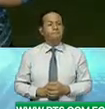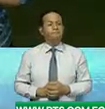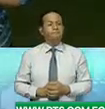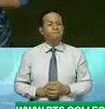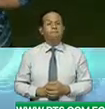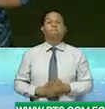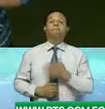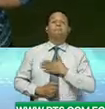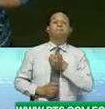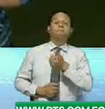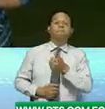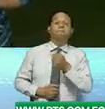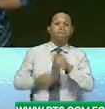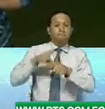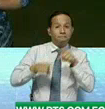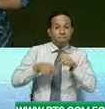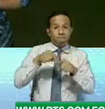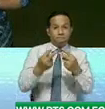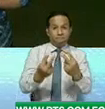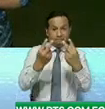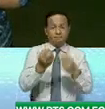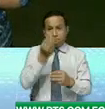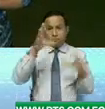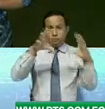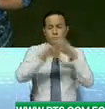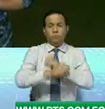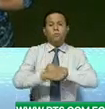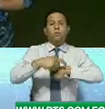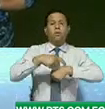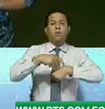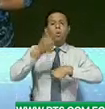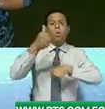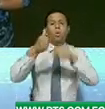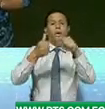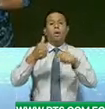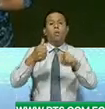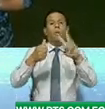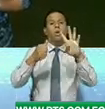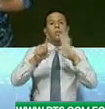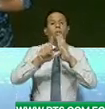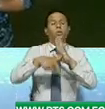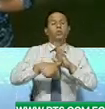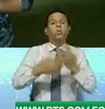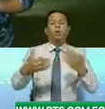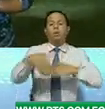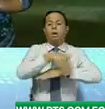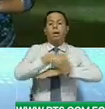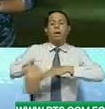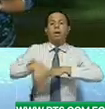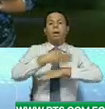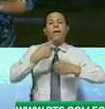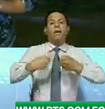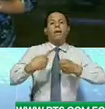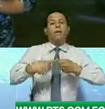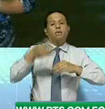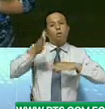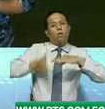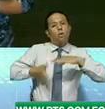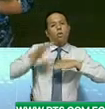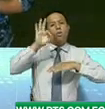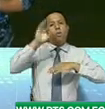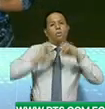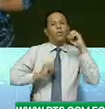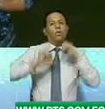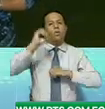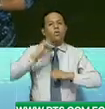Anneli, queridos televidentes, muy buenas noches. Son las 22 horas con 4 minutos y yo me encuentro en la avenida Quito y 9 de octubre, en pleno centro de la ciudad